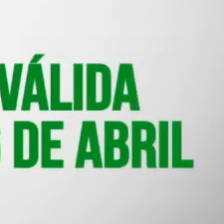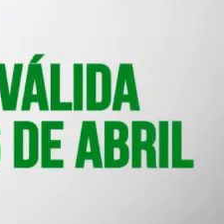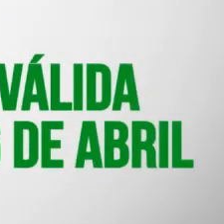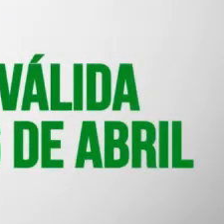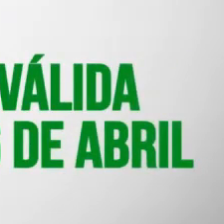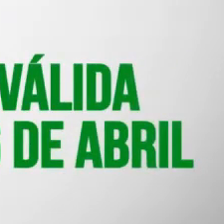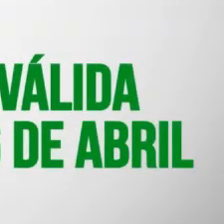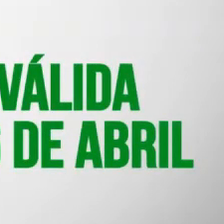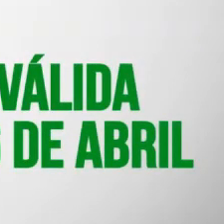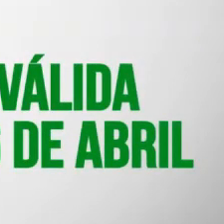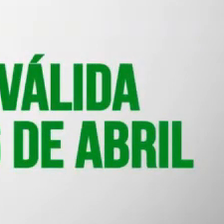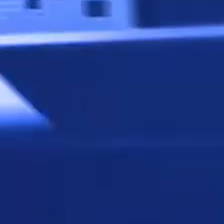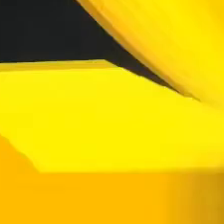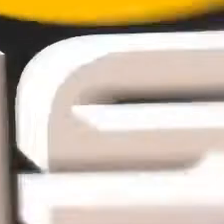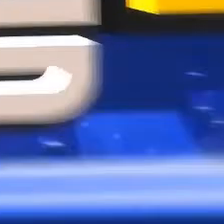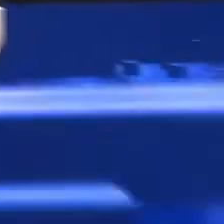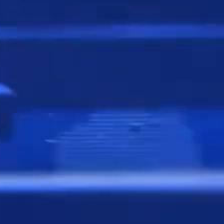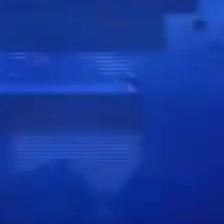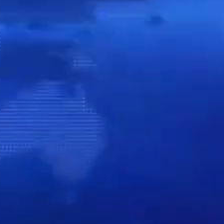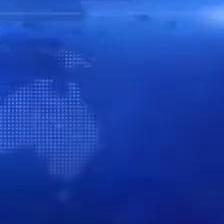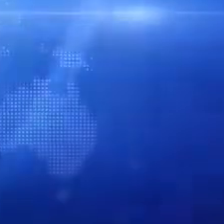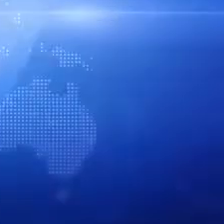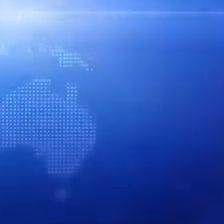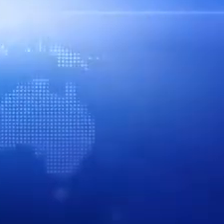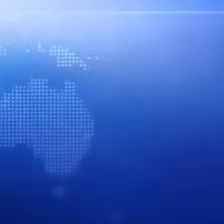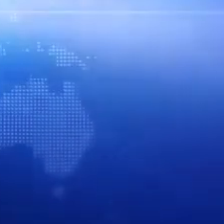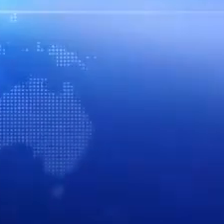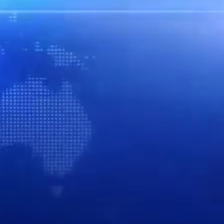platica rinde, rinde mucho más.